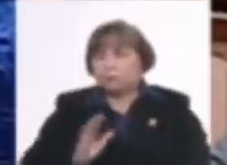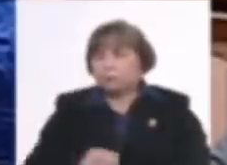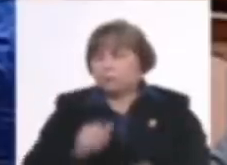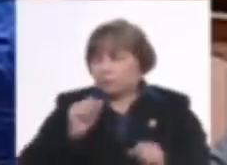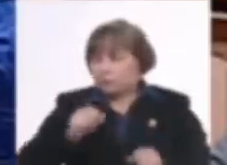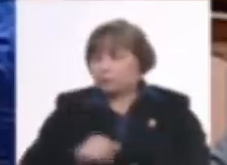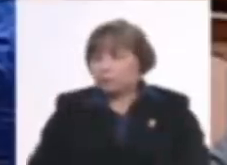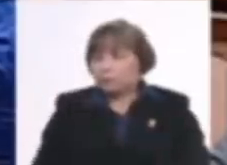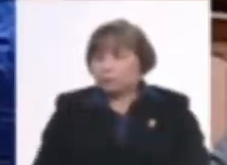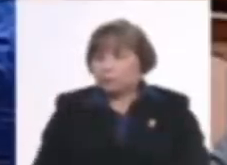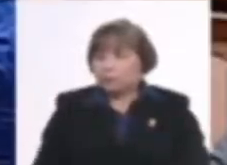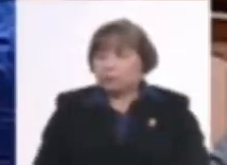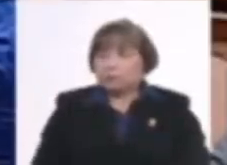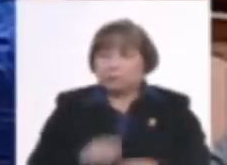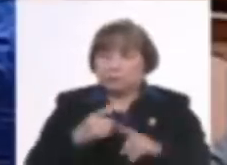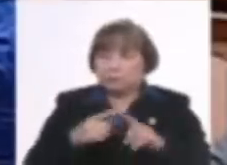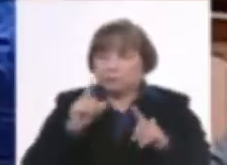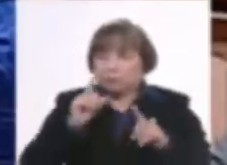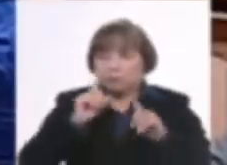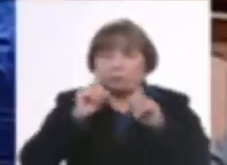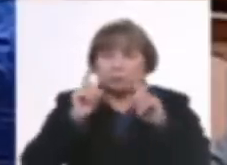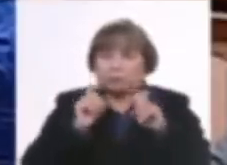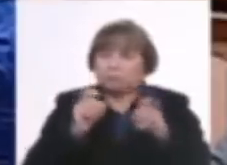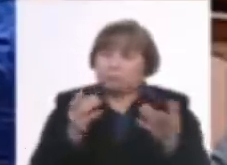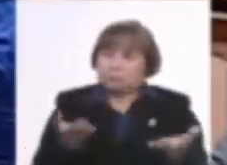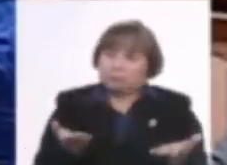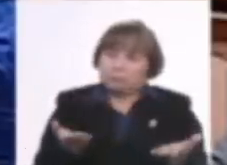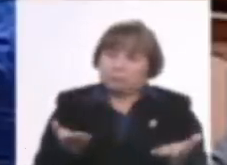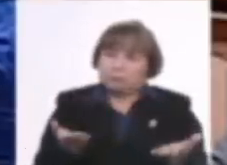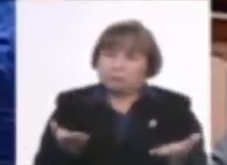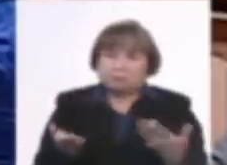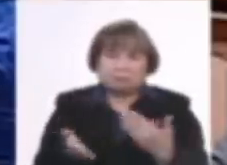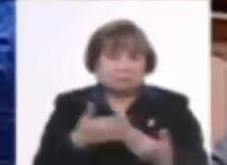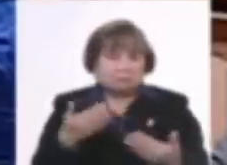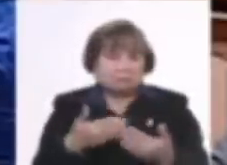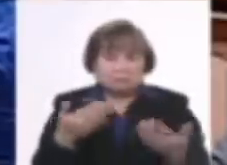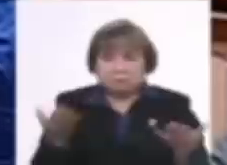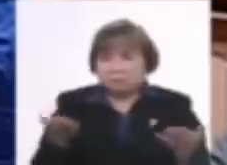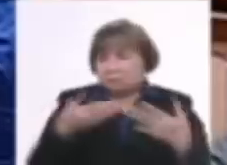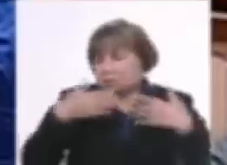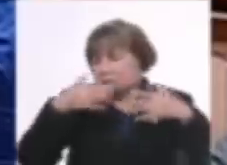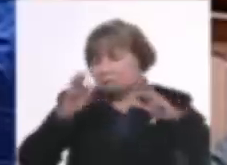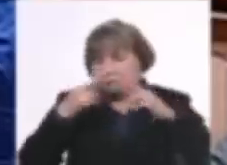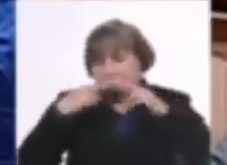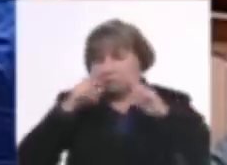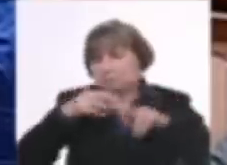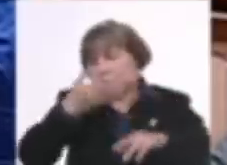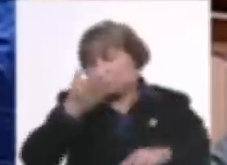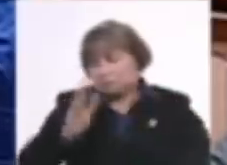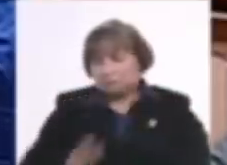silencio. Pero es una pregunta bastante fácil, creo que usted puede responder.